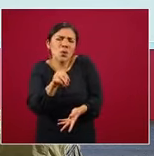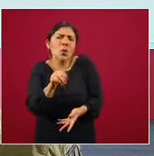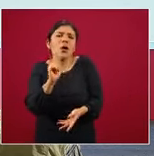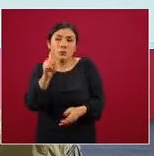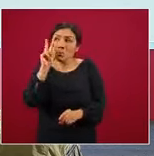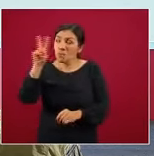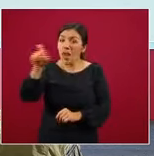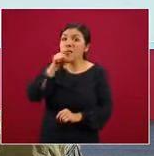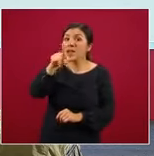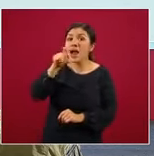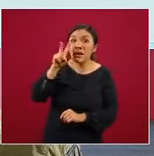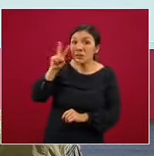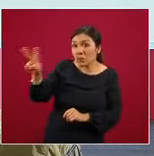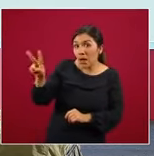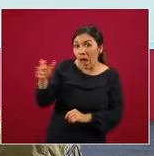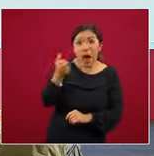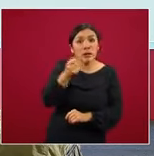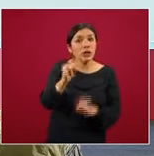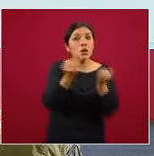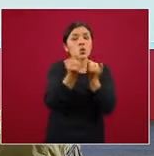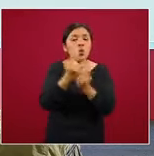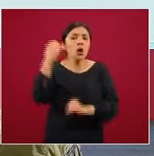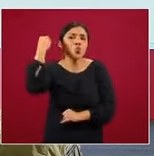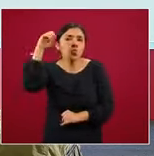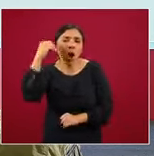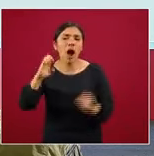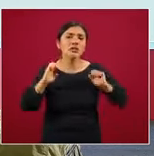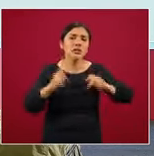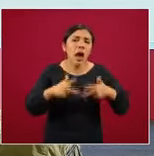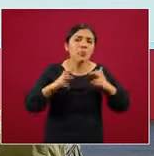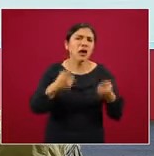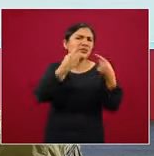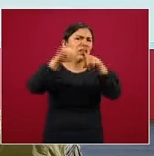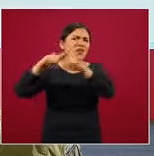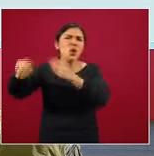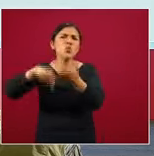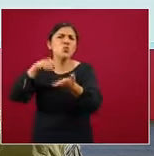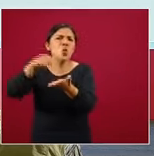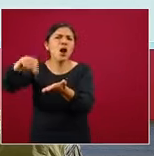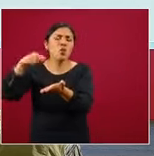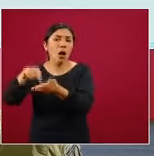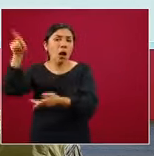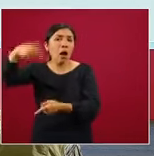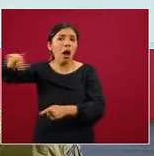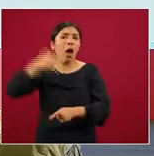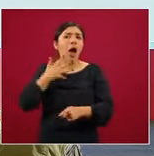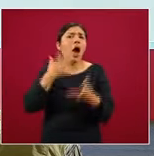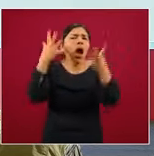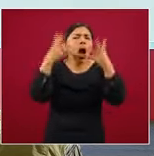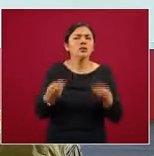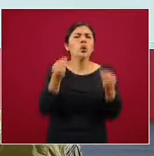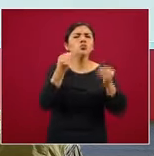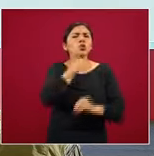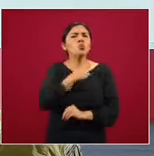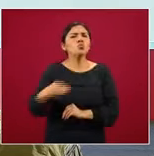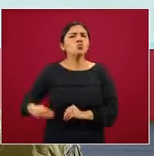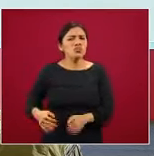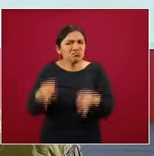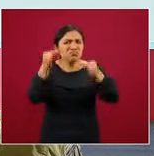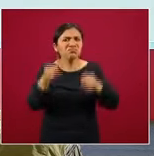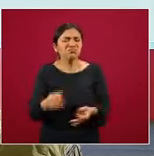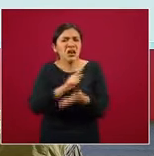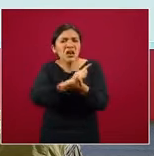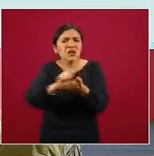vemos en Jalisco, ocurre lo mismo en Oaxaca, en Chiapas, en muchos otros lugares, donde teníamos una gran cantidad de municipios